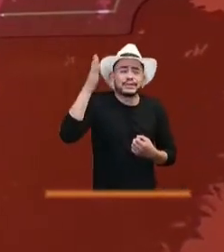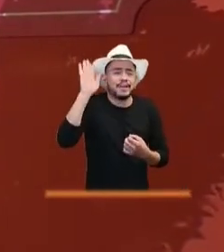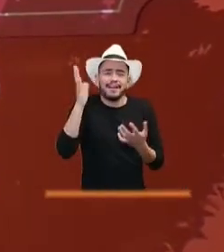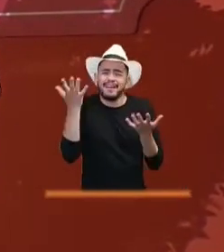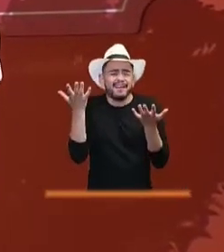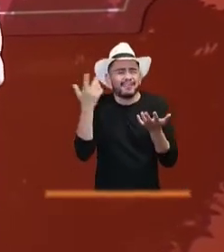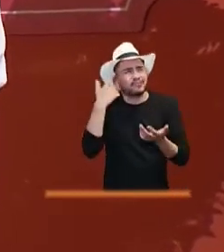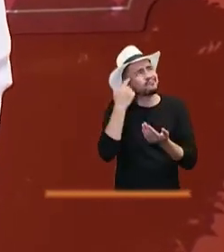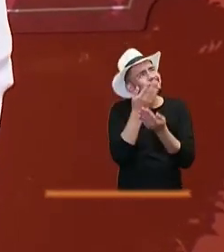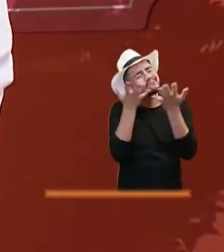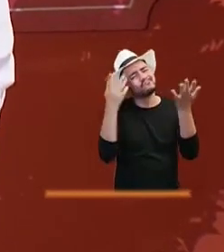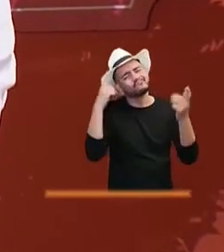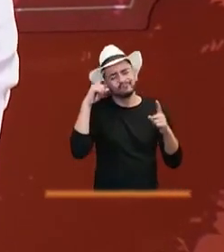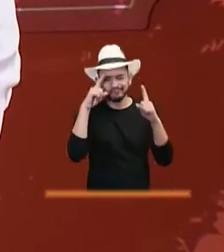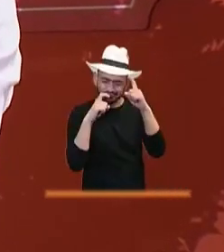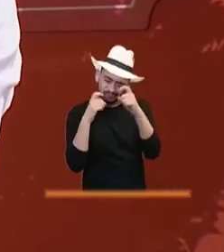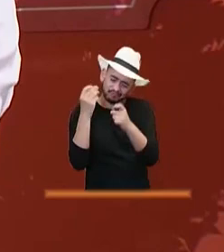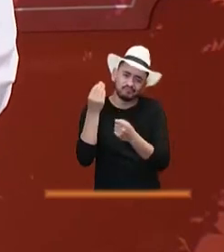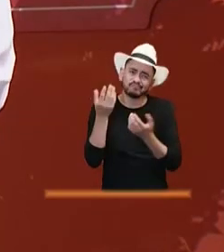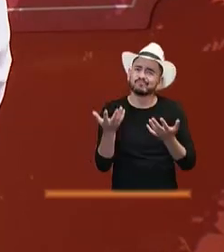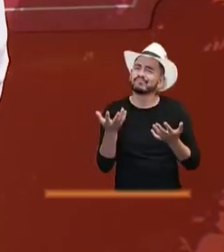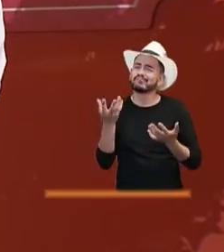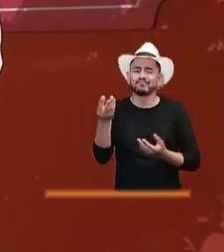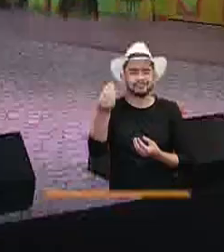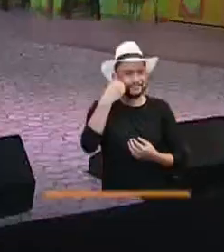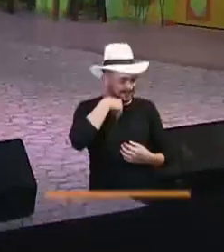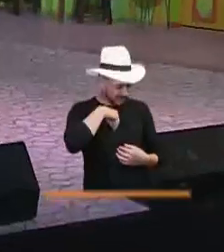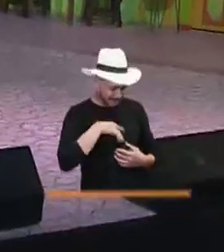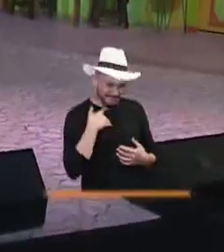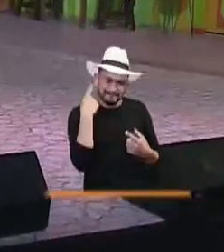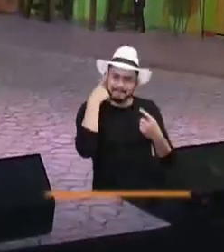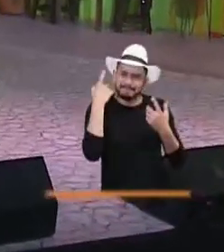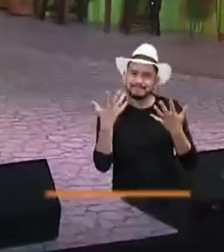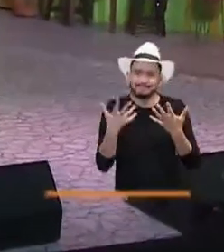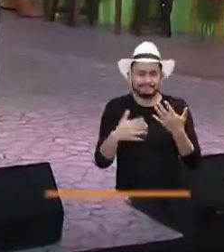seguro, Cacao, amanezco divorciado.